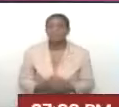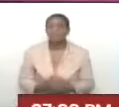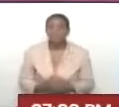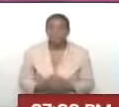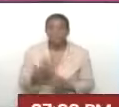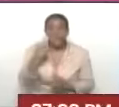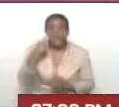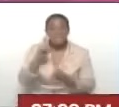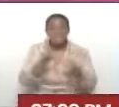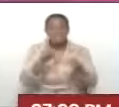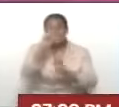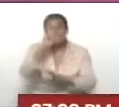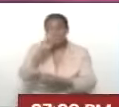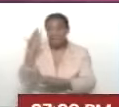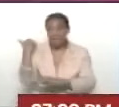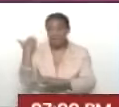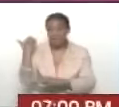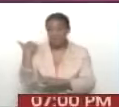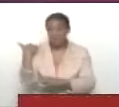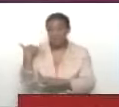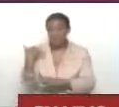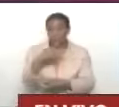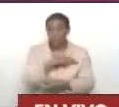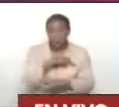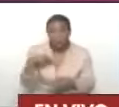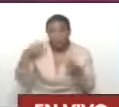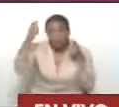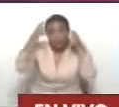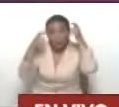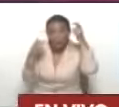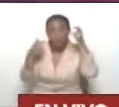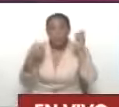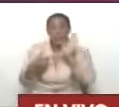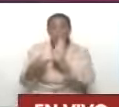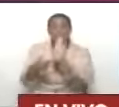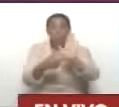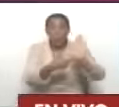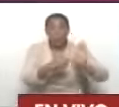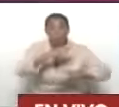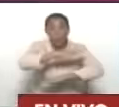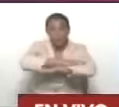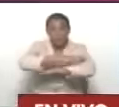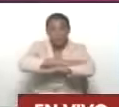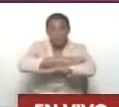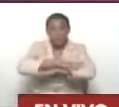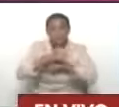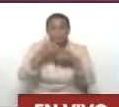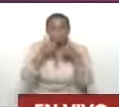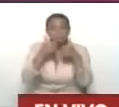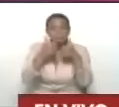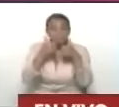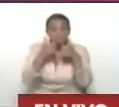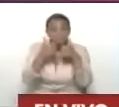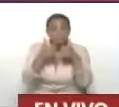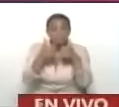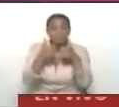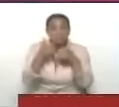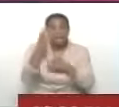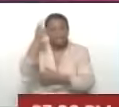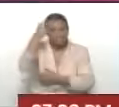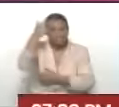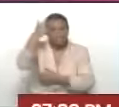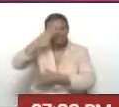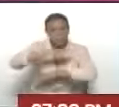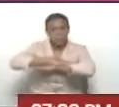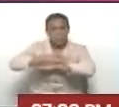Hace 6 años, nuestro pueblo dio una lección tremenda de conciencia